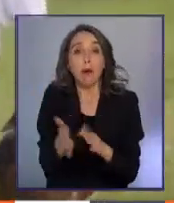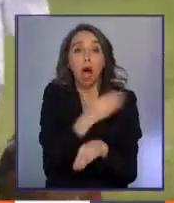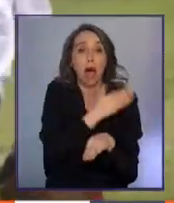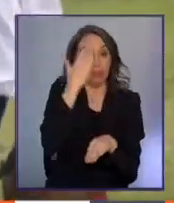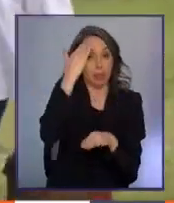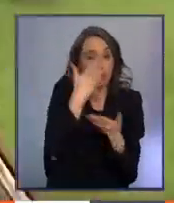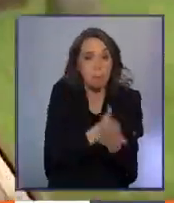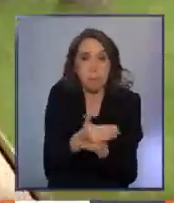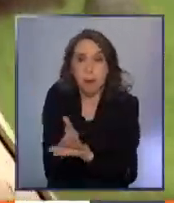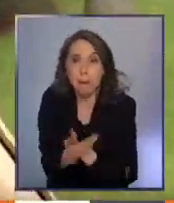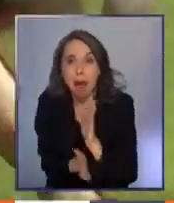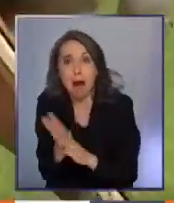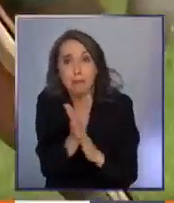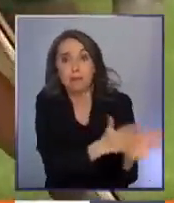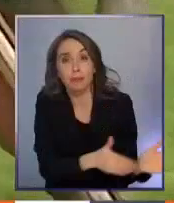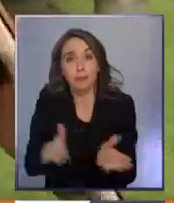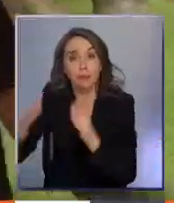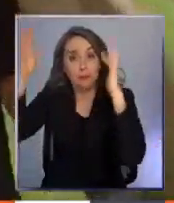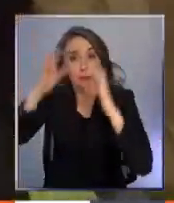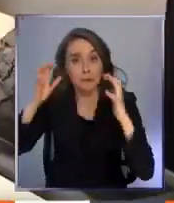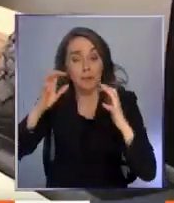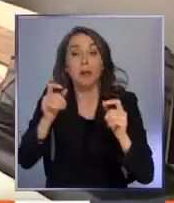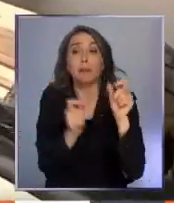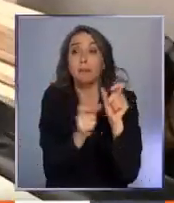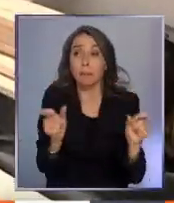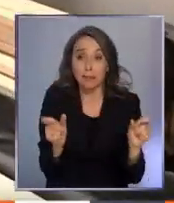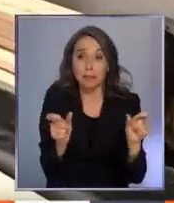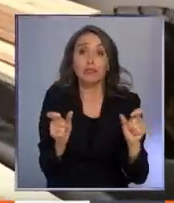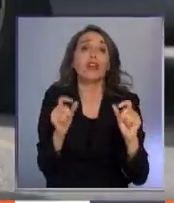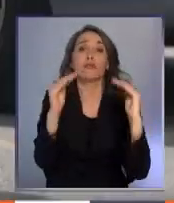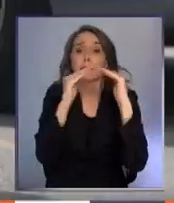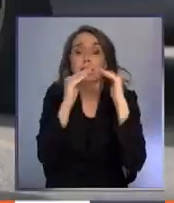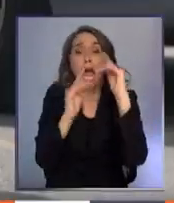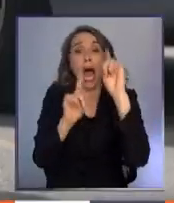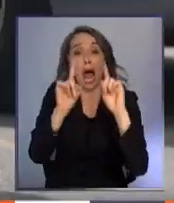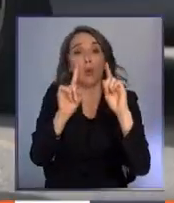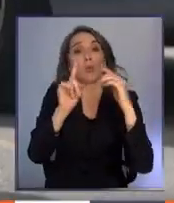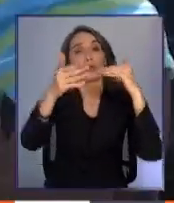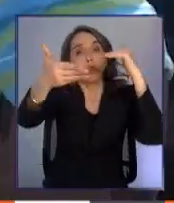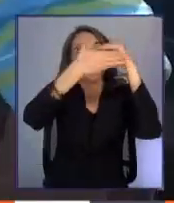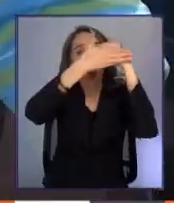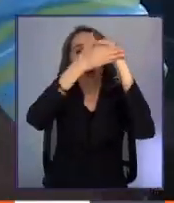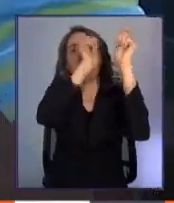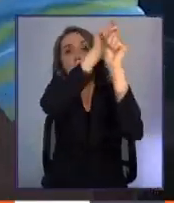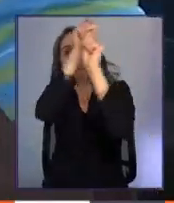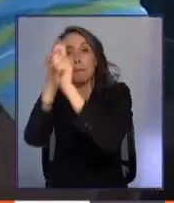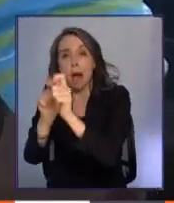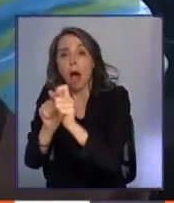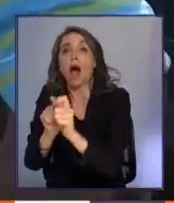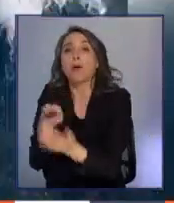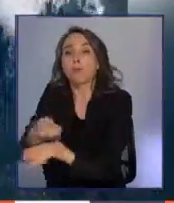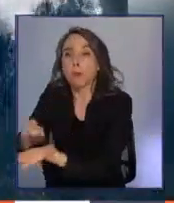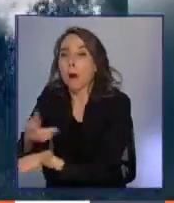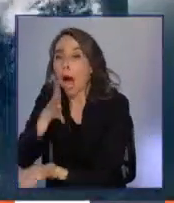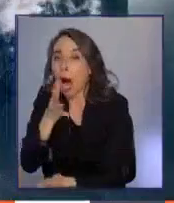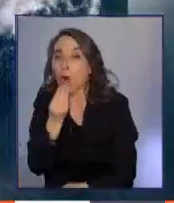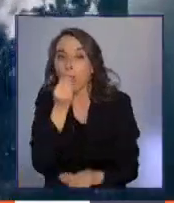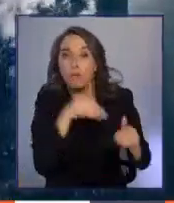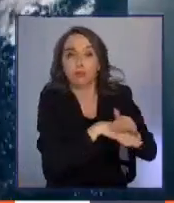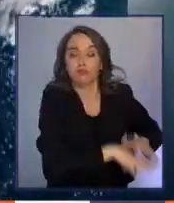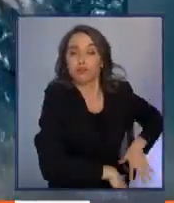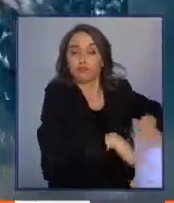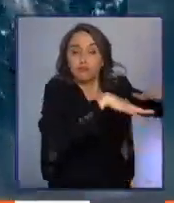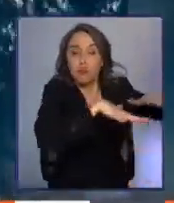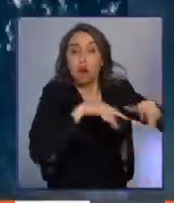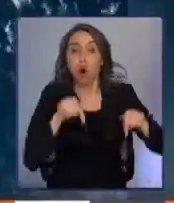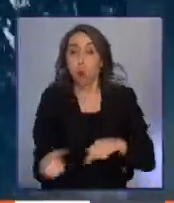algunos evacuaron la zona, otros se dedicaron a cubrir las ventanas de sus casas y abastecerse con agua y alimentos. Aunque esta jornada, el